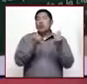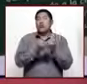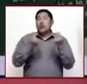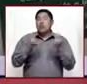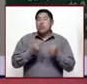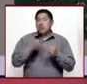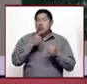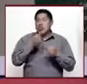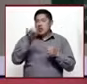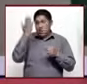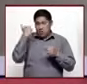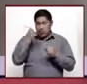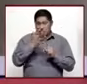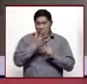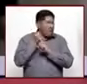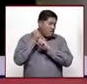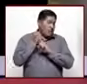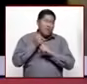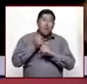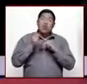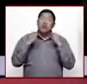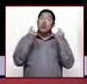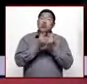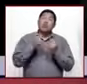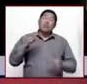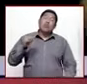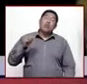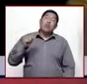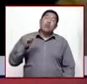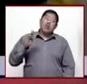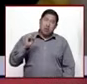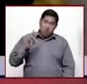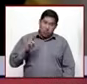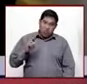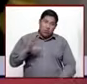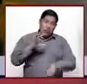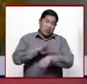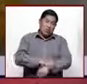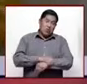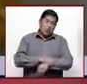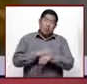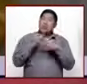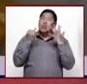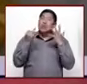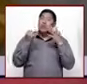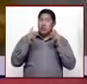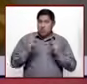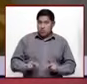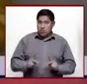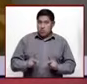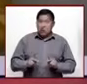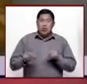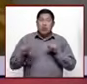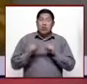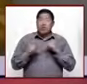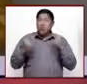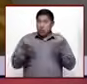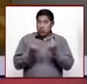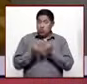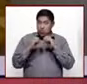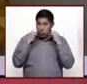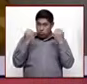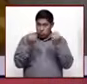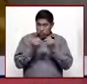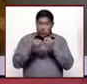de secuestradores El Nabor. El mega operativo terminó con la detención de 7 personas que formarían parte de la